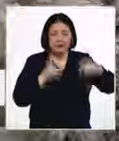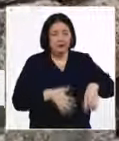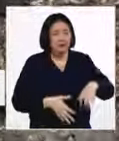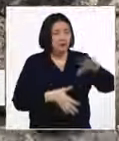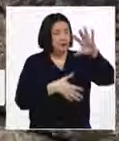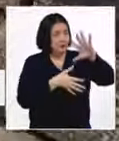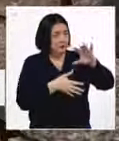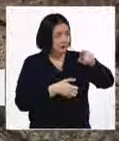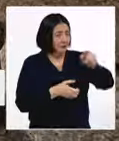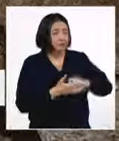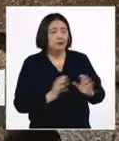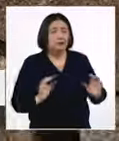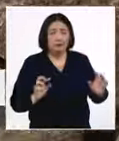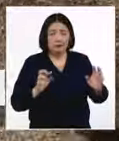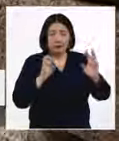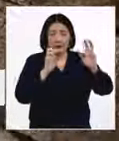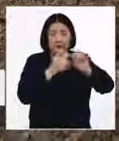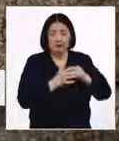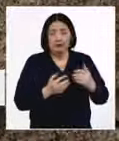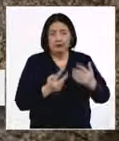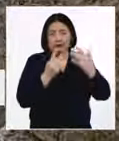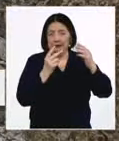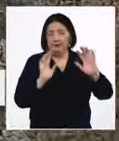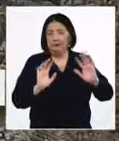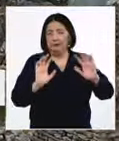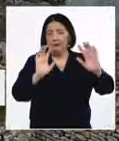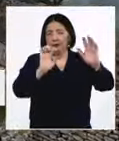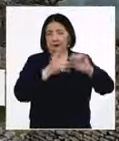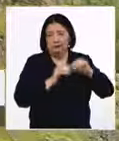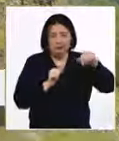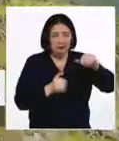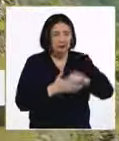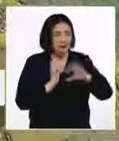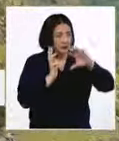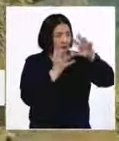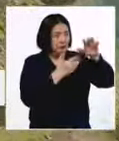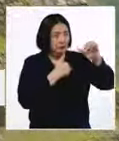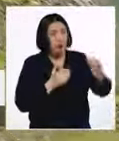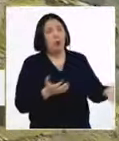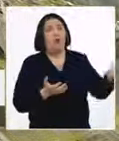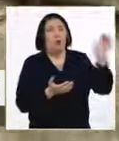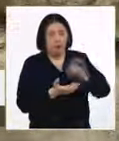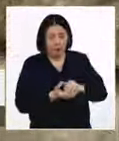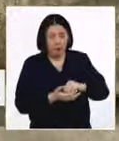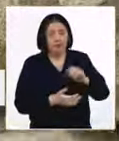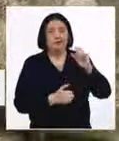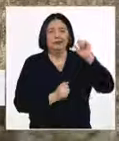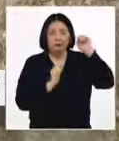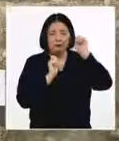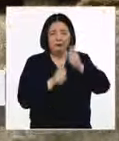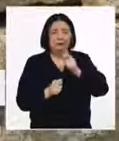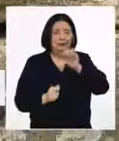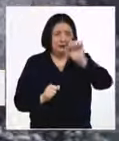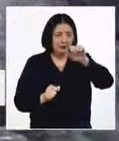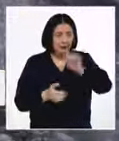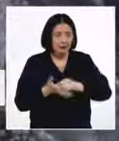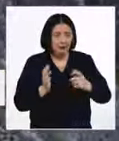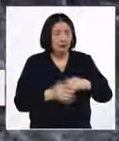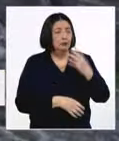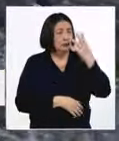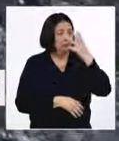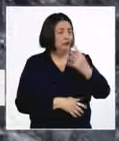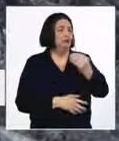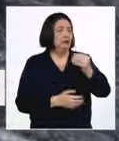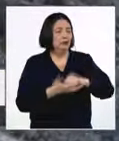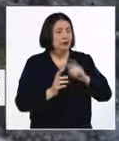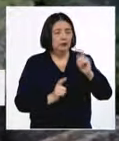región. Machu Picchu, una de las siete maravillas del mundo moderno, ha sido nuevamente galardonada como la principal